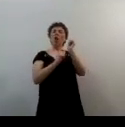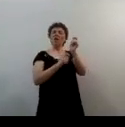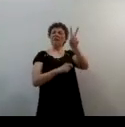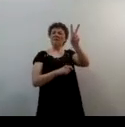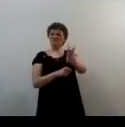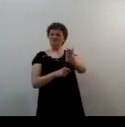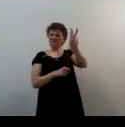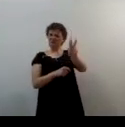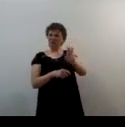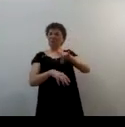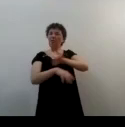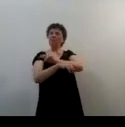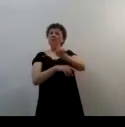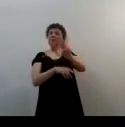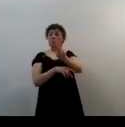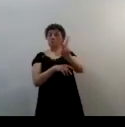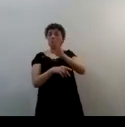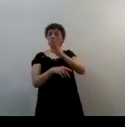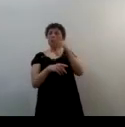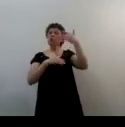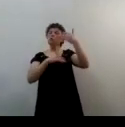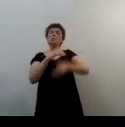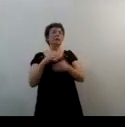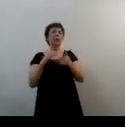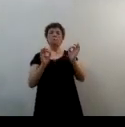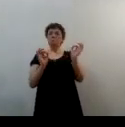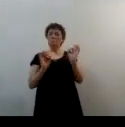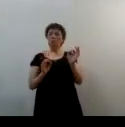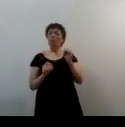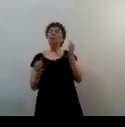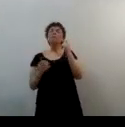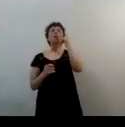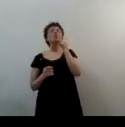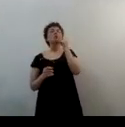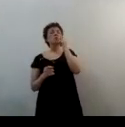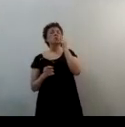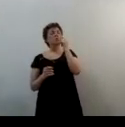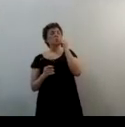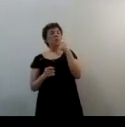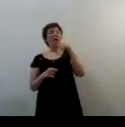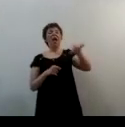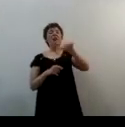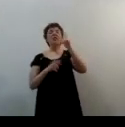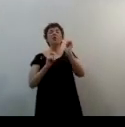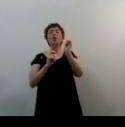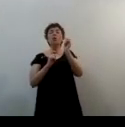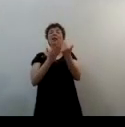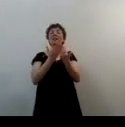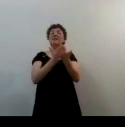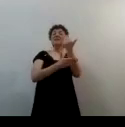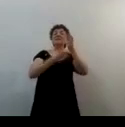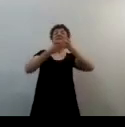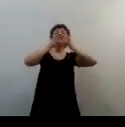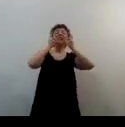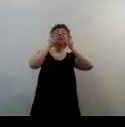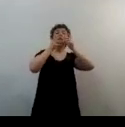2. Por eso no restringirlo. Y acostumbrados a lo del aceite de oliva en el desayuno con el pan, o sea, ese aceite de oliva crudo, pues